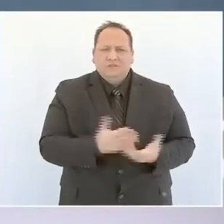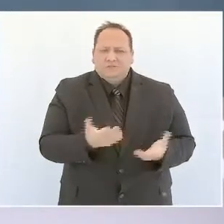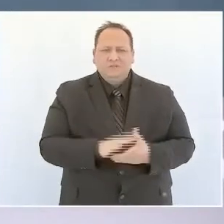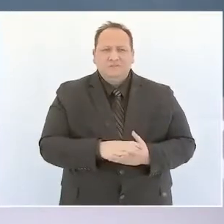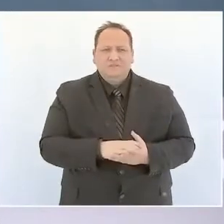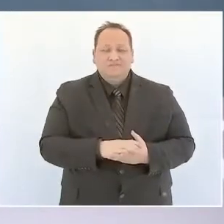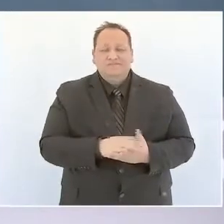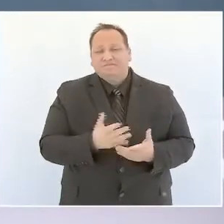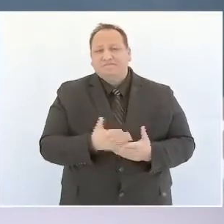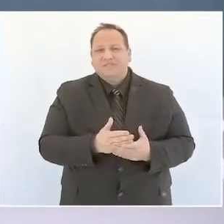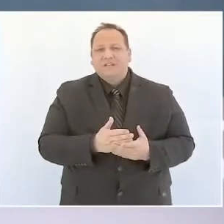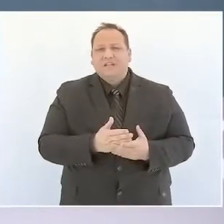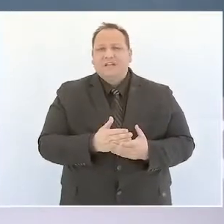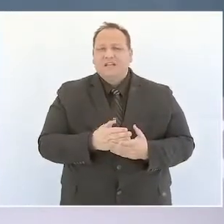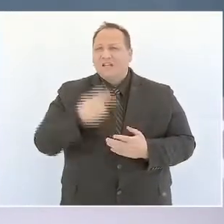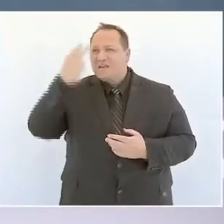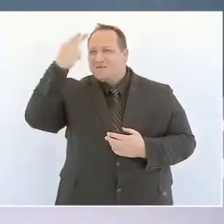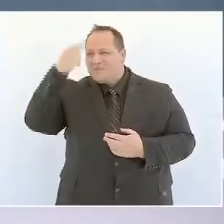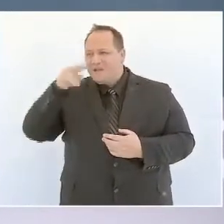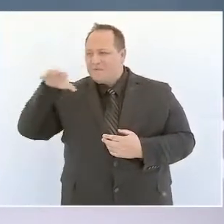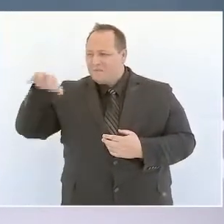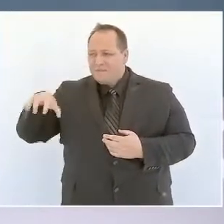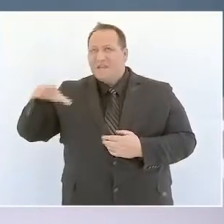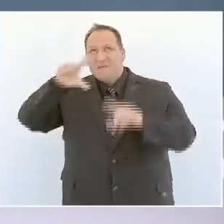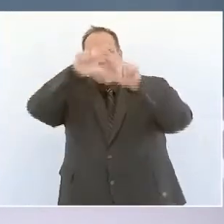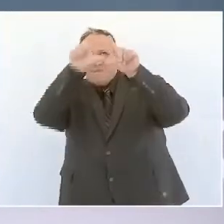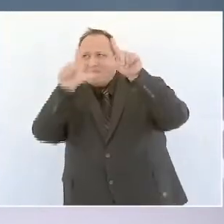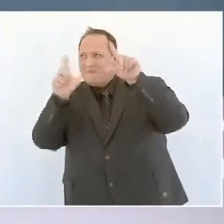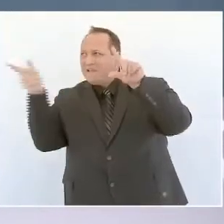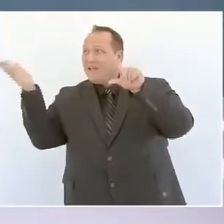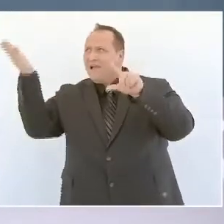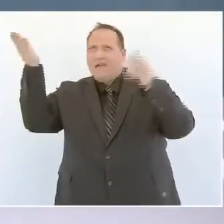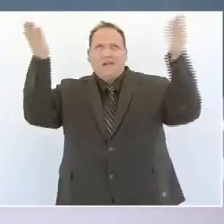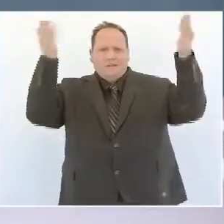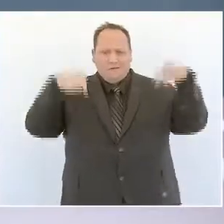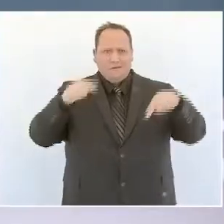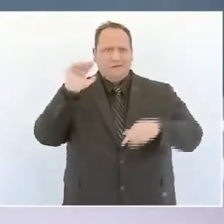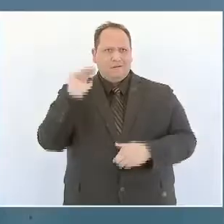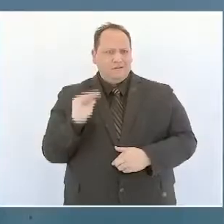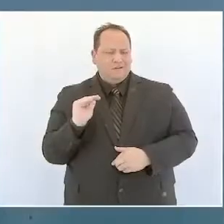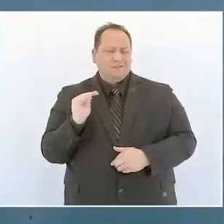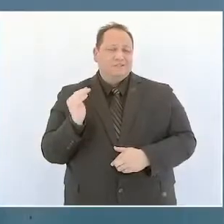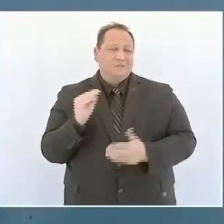con respecto al salario mínimo en nuestro país.